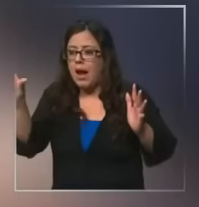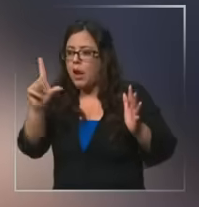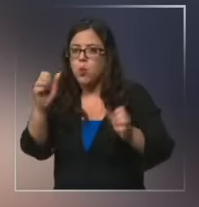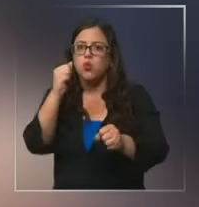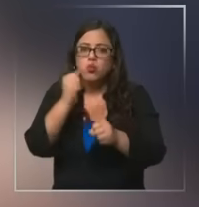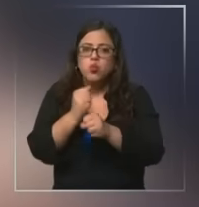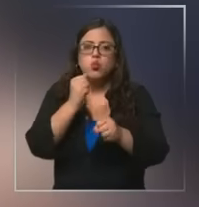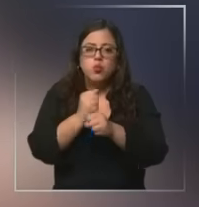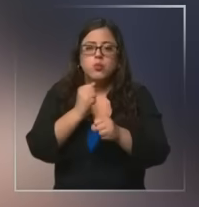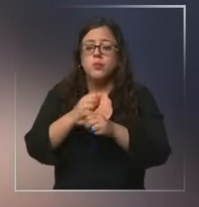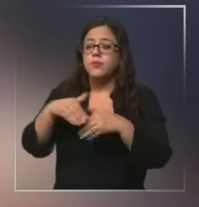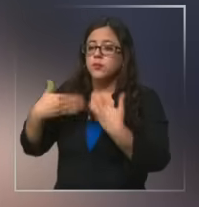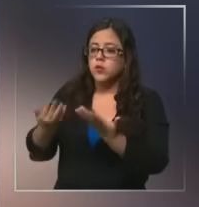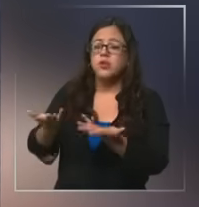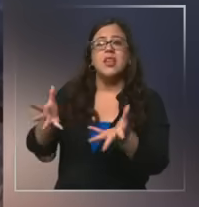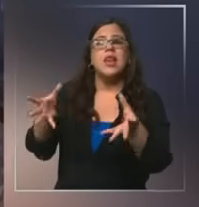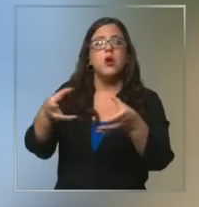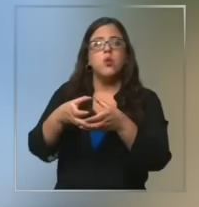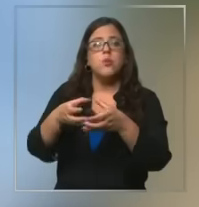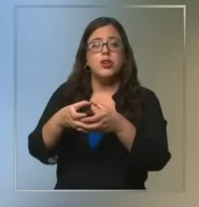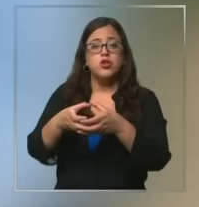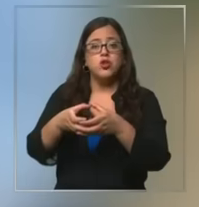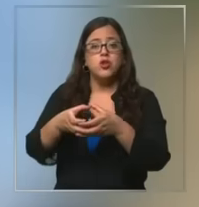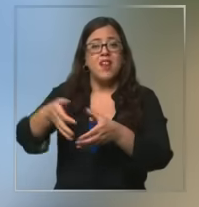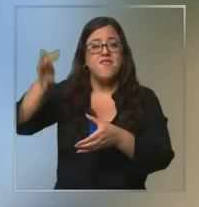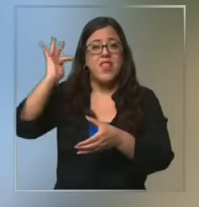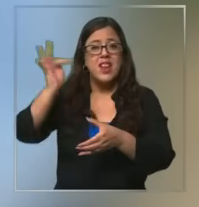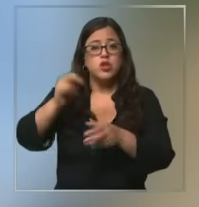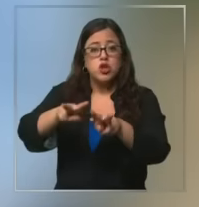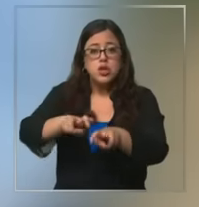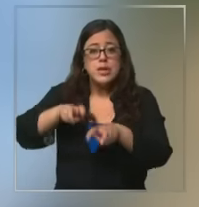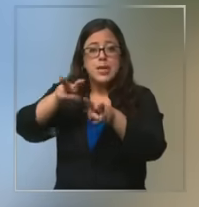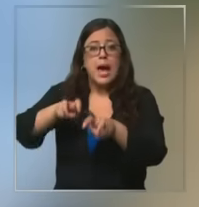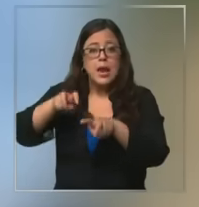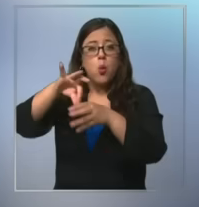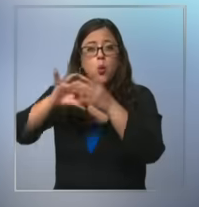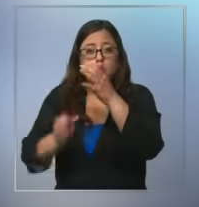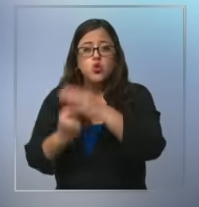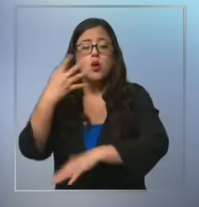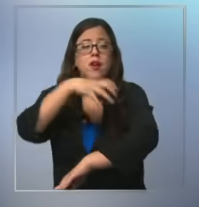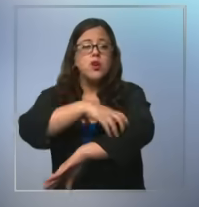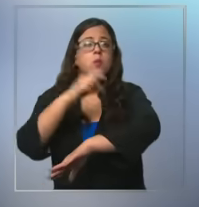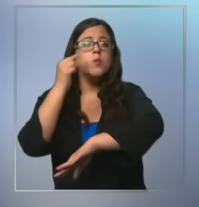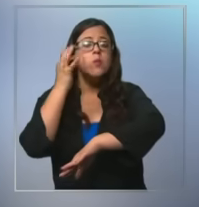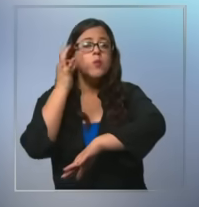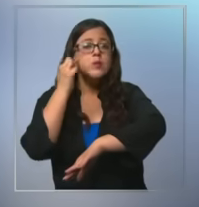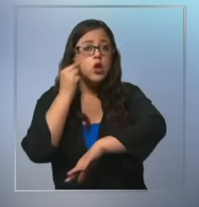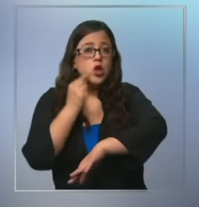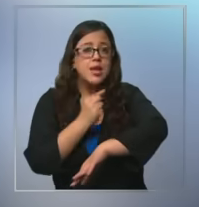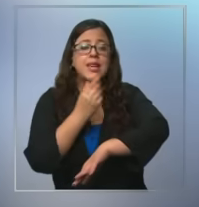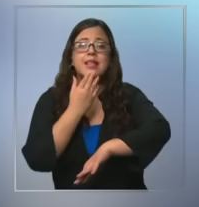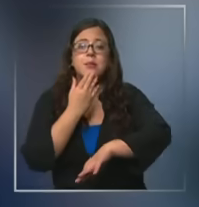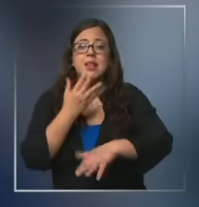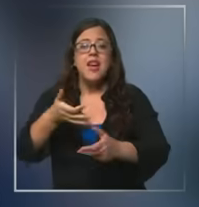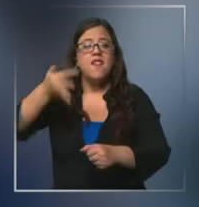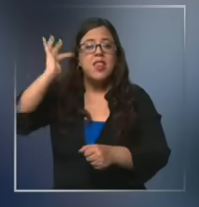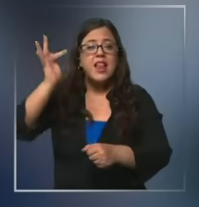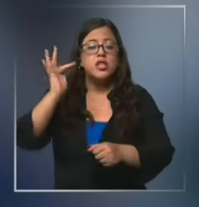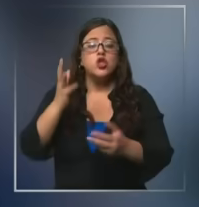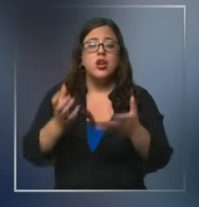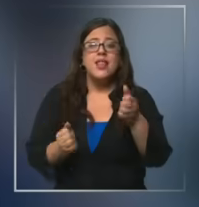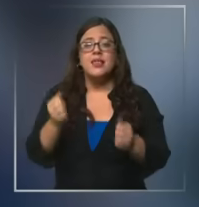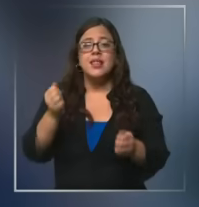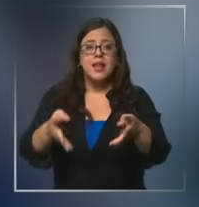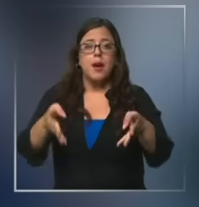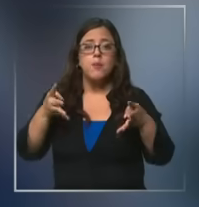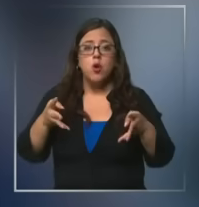tanto la Federación de Agricultores de la región de O'Higgins como también la Confederación Nacional del Transporte han anunciado que se